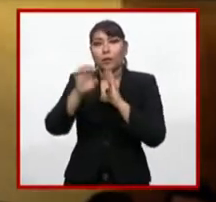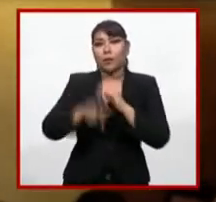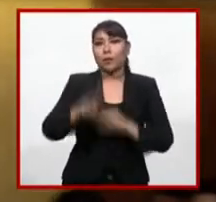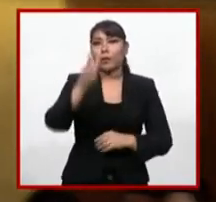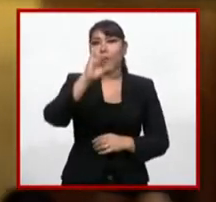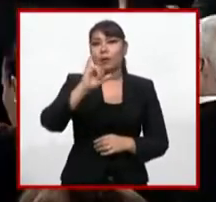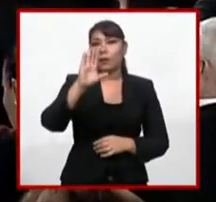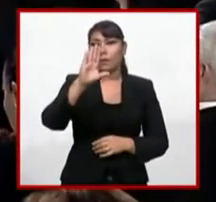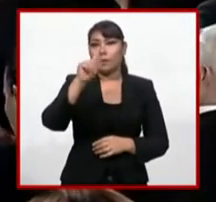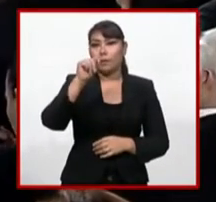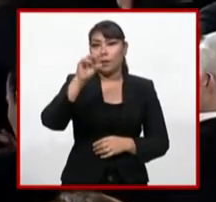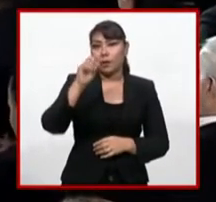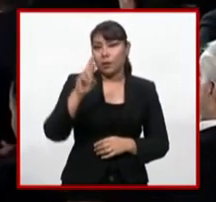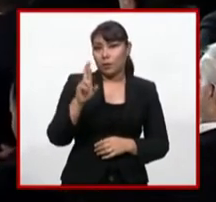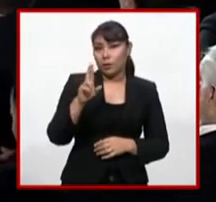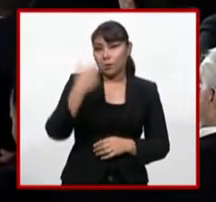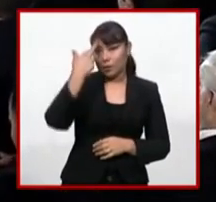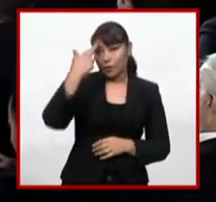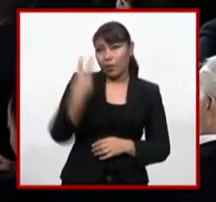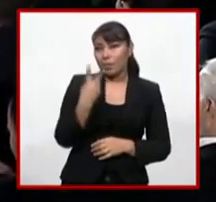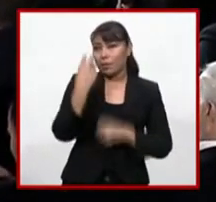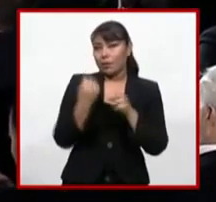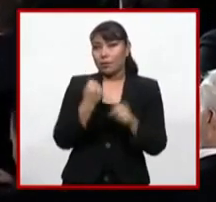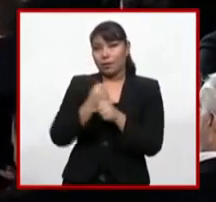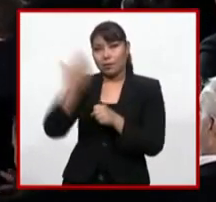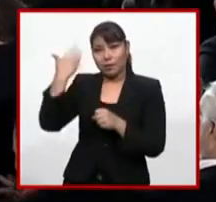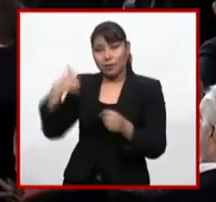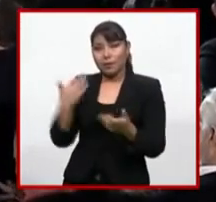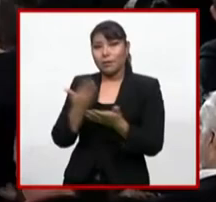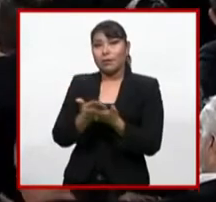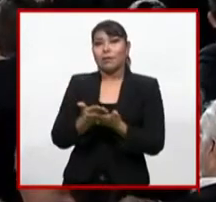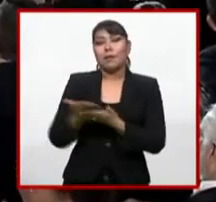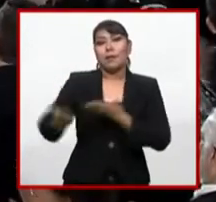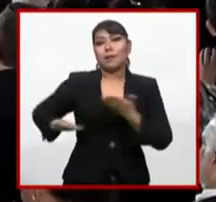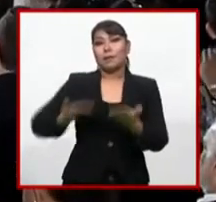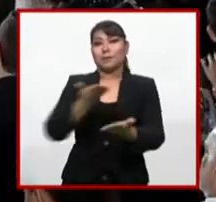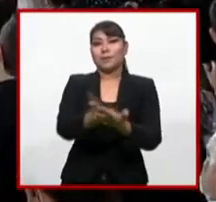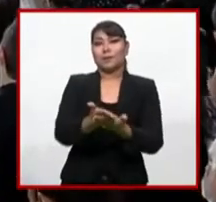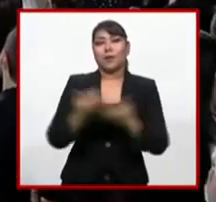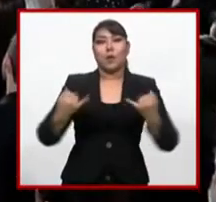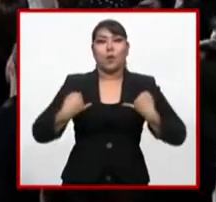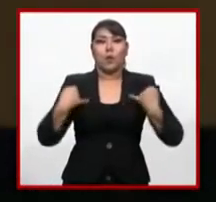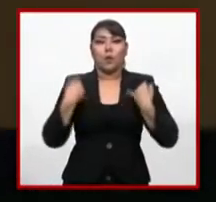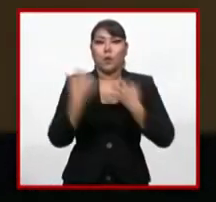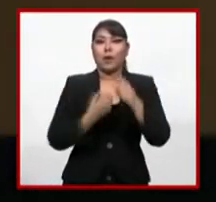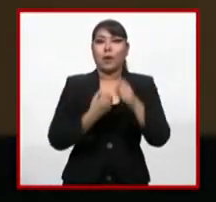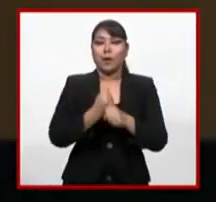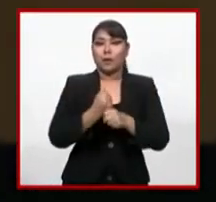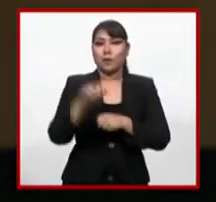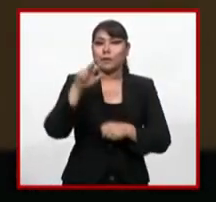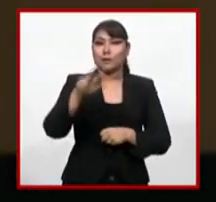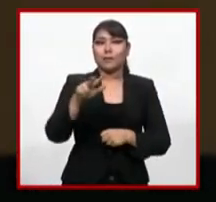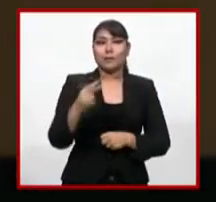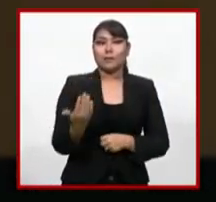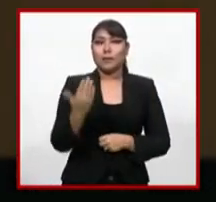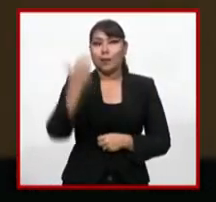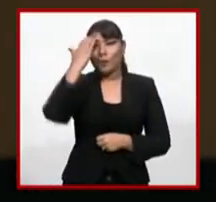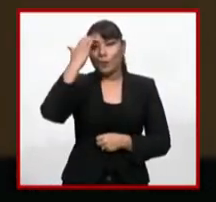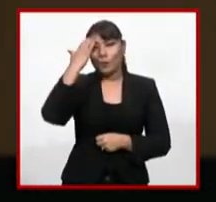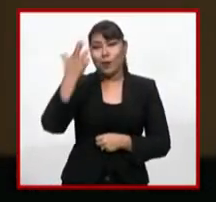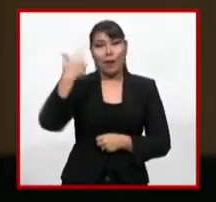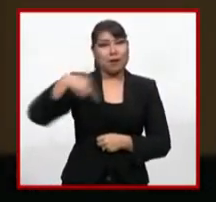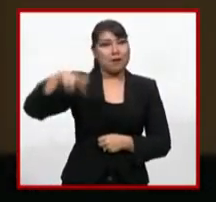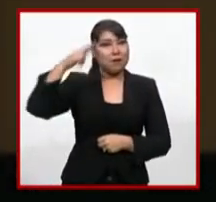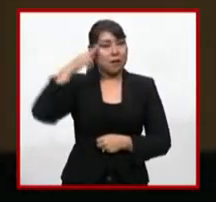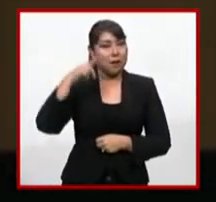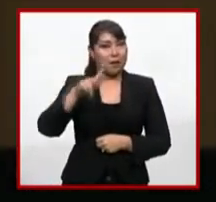los presenté aquí hace 2 años, un joven de 18 años que se hace llamar el rey del blog.